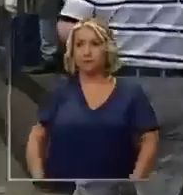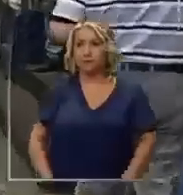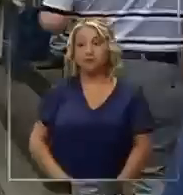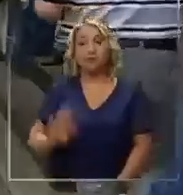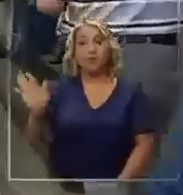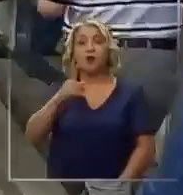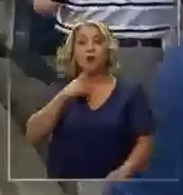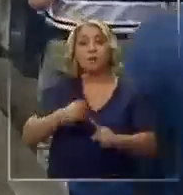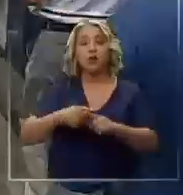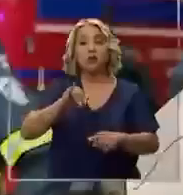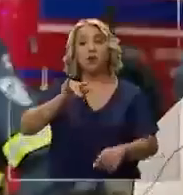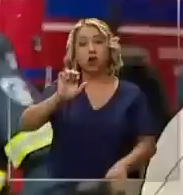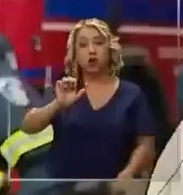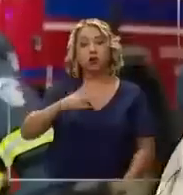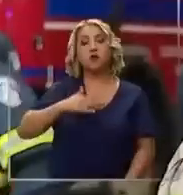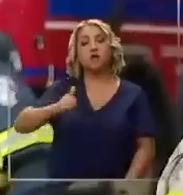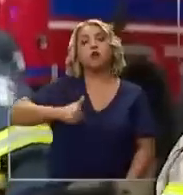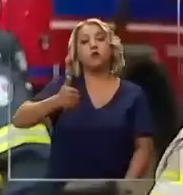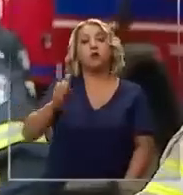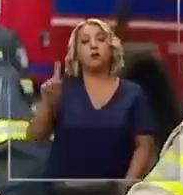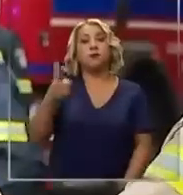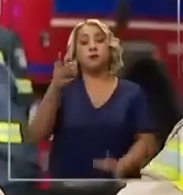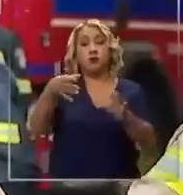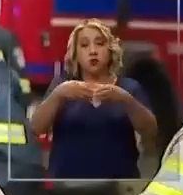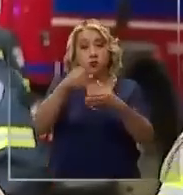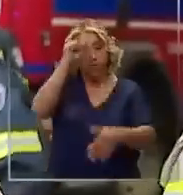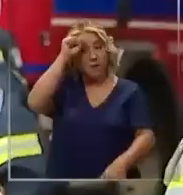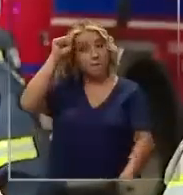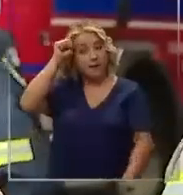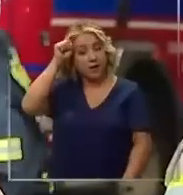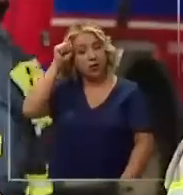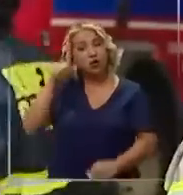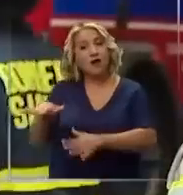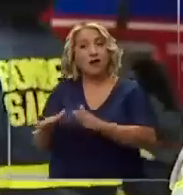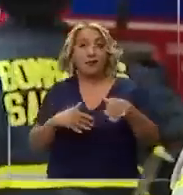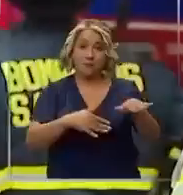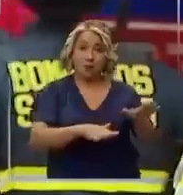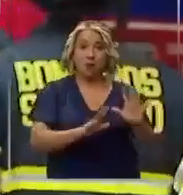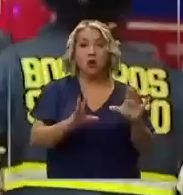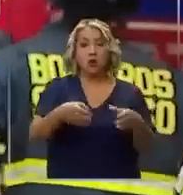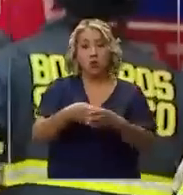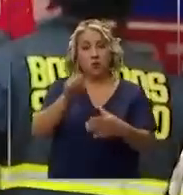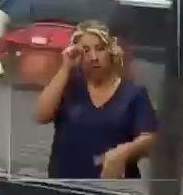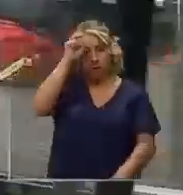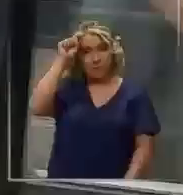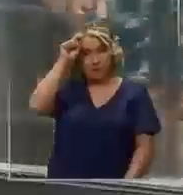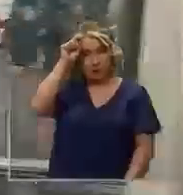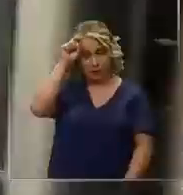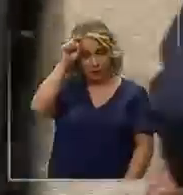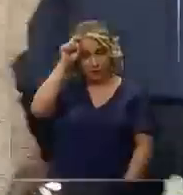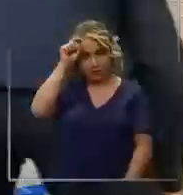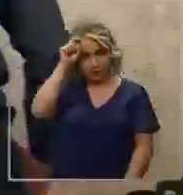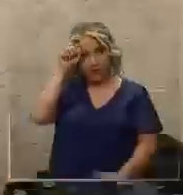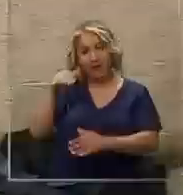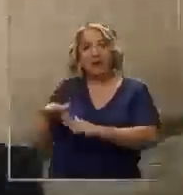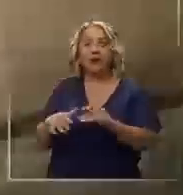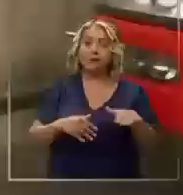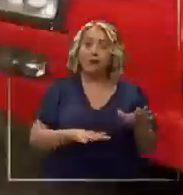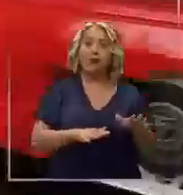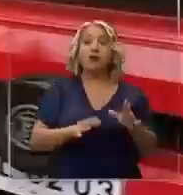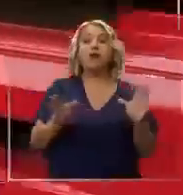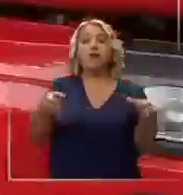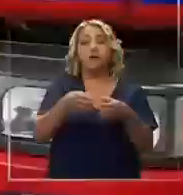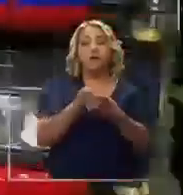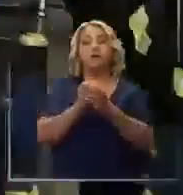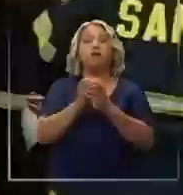Hola, mi nombre es Jorge Ojeda, soy voluntario de la primera compañía de bomberos de La Pascua y del Cuerpo de Bomberos de La Pascua. En las filas de bomberos hay